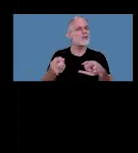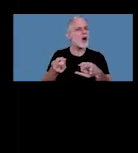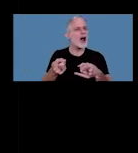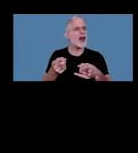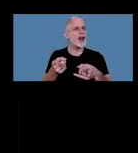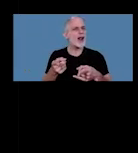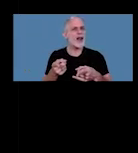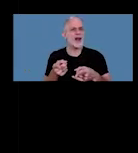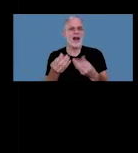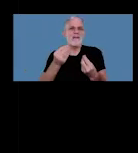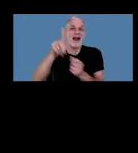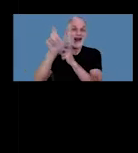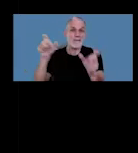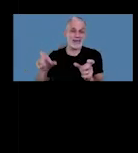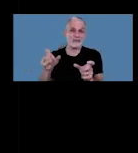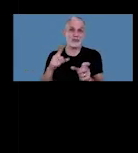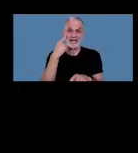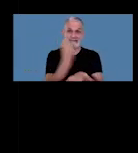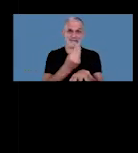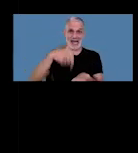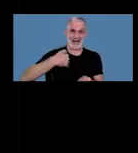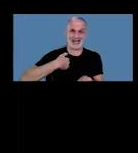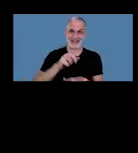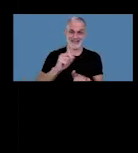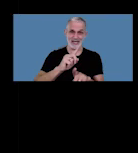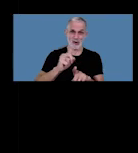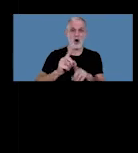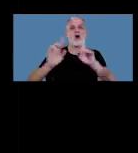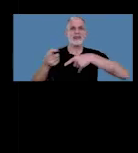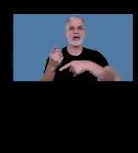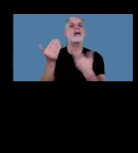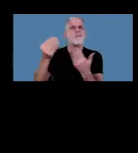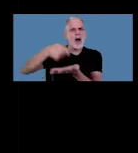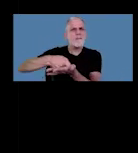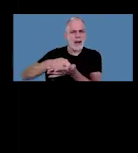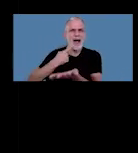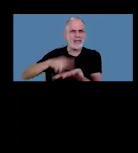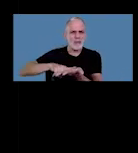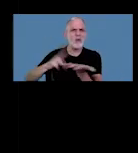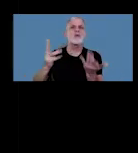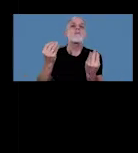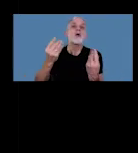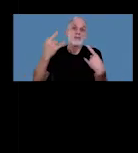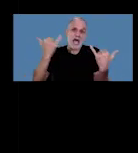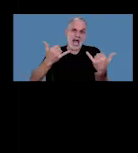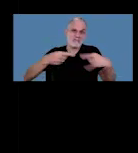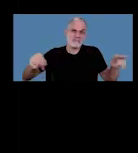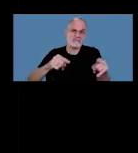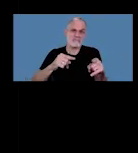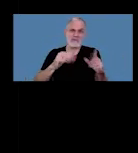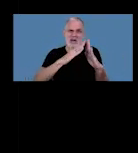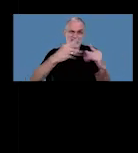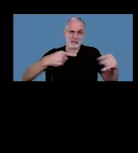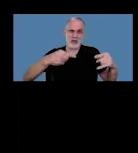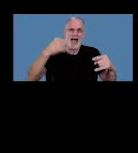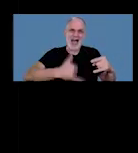para aquellos sujetos no residentes, también que expresen capacidad contributiva por tener bienes situados en el país, también